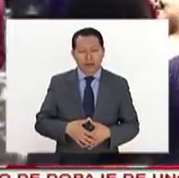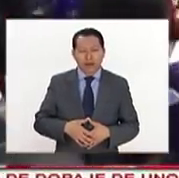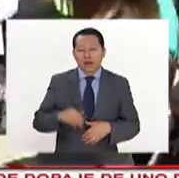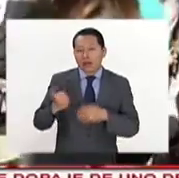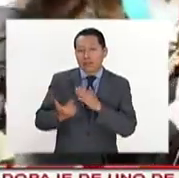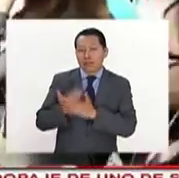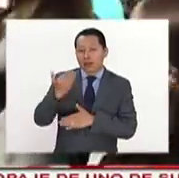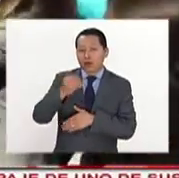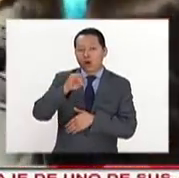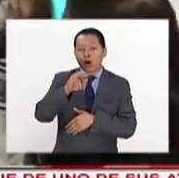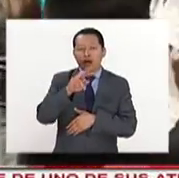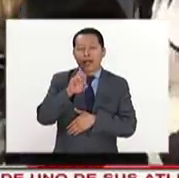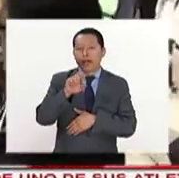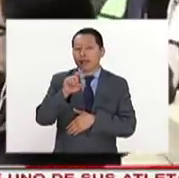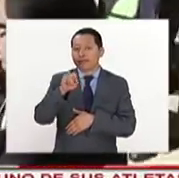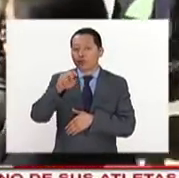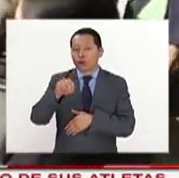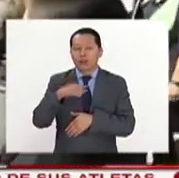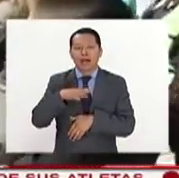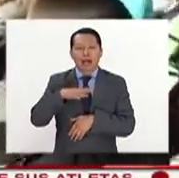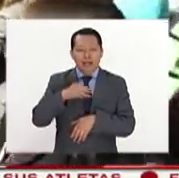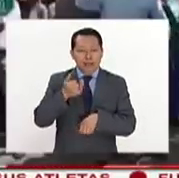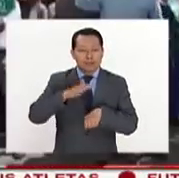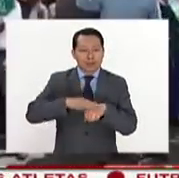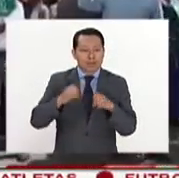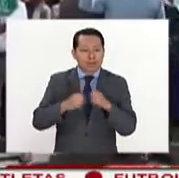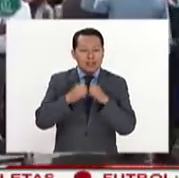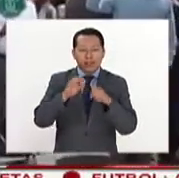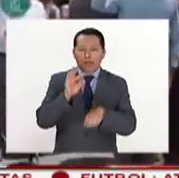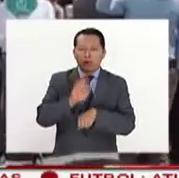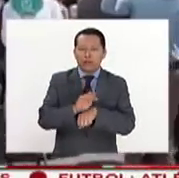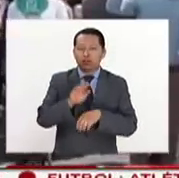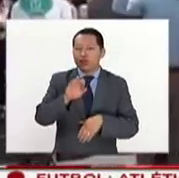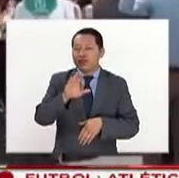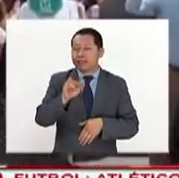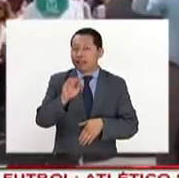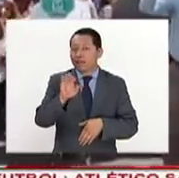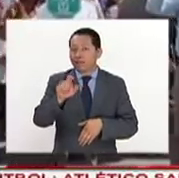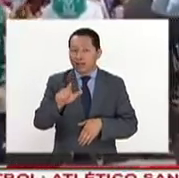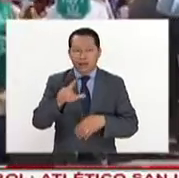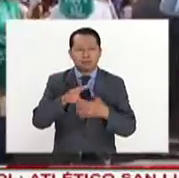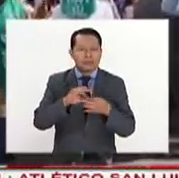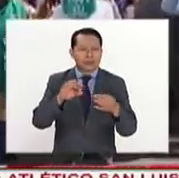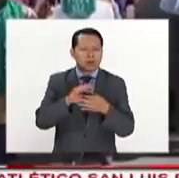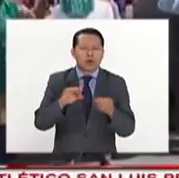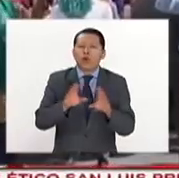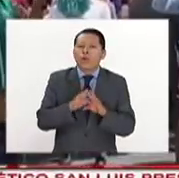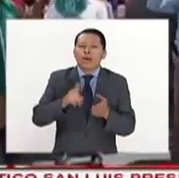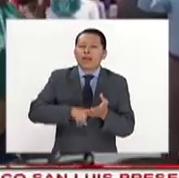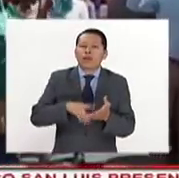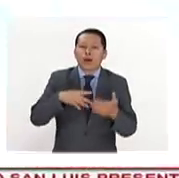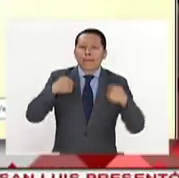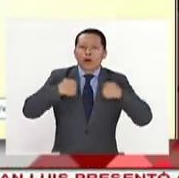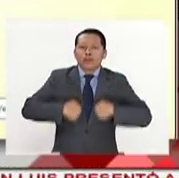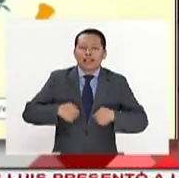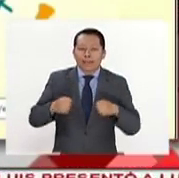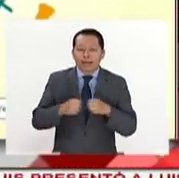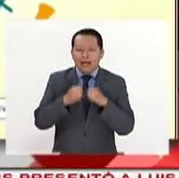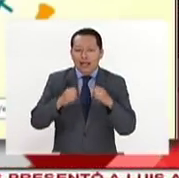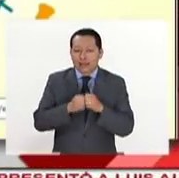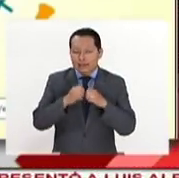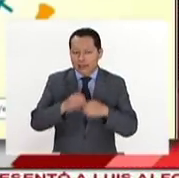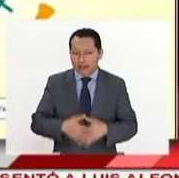Esta mañana, Jorge Edson, director de Administración de Emergencias de Protección Civil, nos habló sobre el contenido de la mochila de